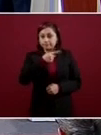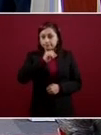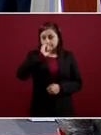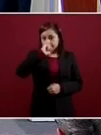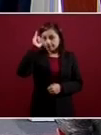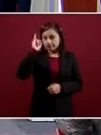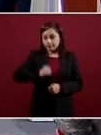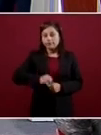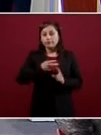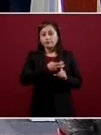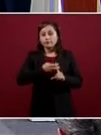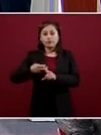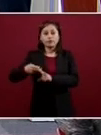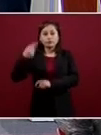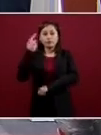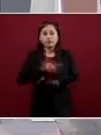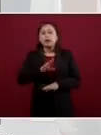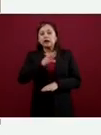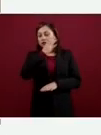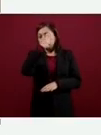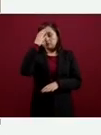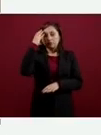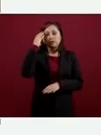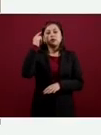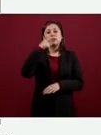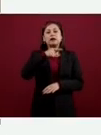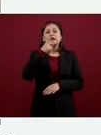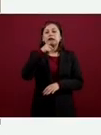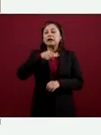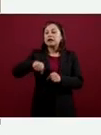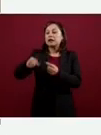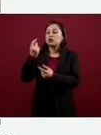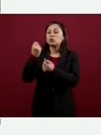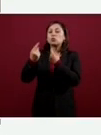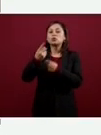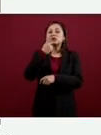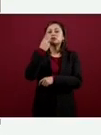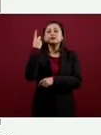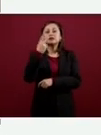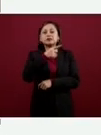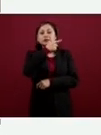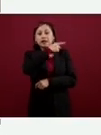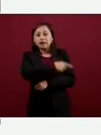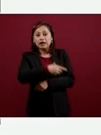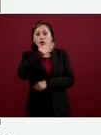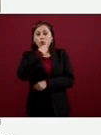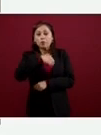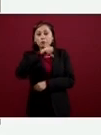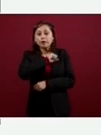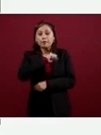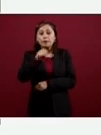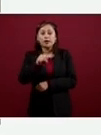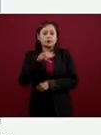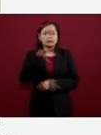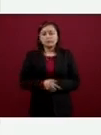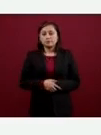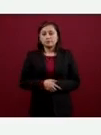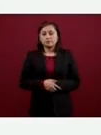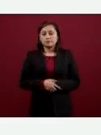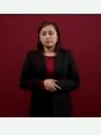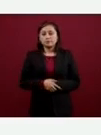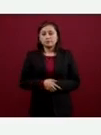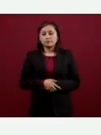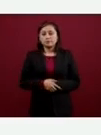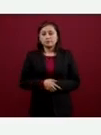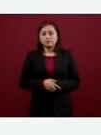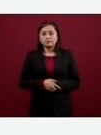cubierto y el escudo del plan DN3 difundida el 17 de octubre y a partir de la cual se afirmó que era Ovidio Guzmán. Los